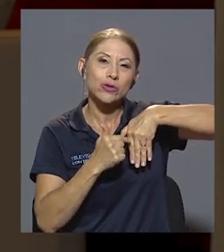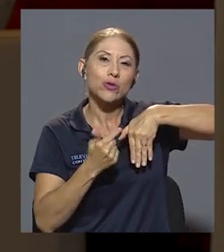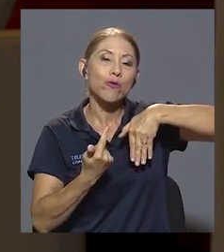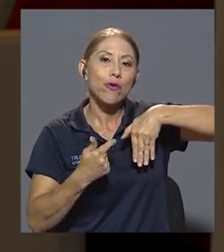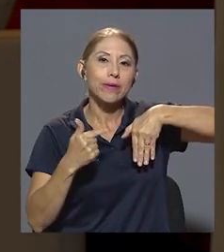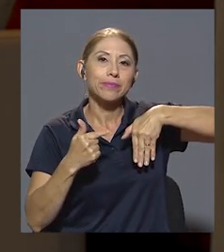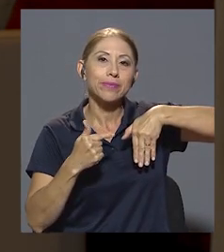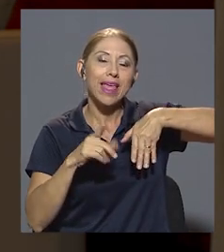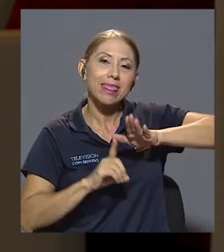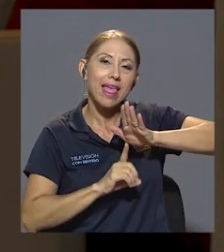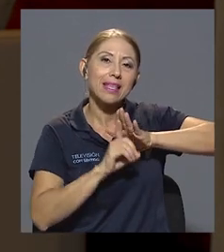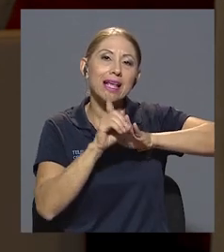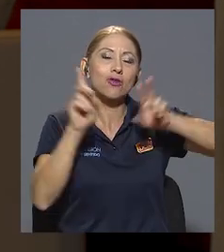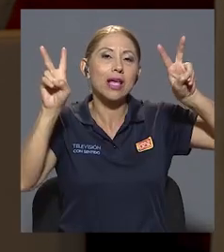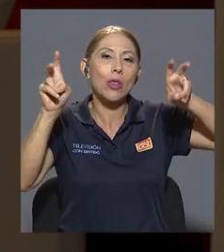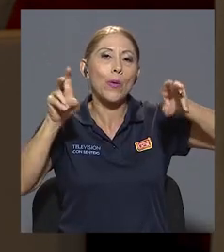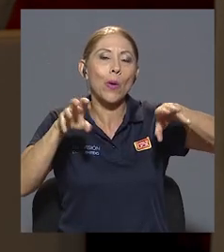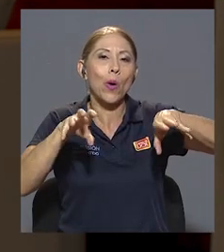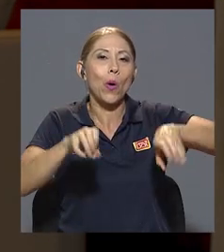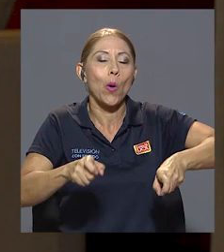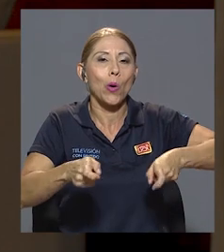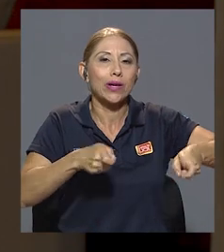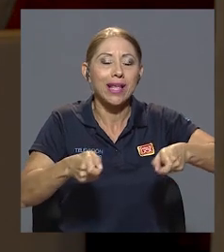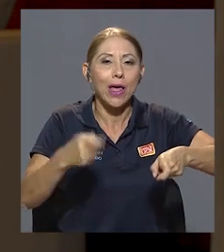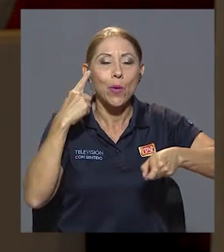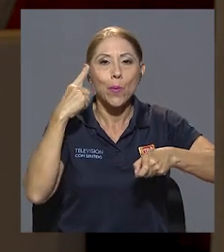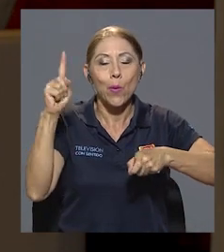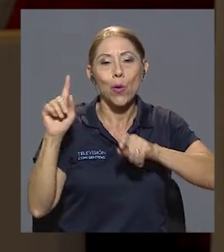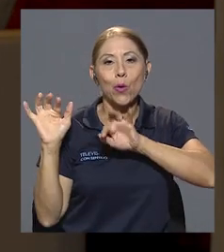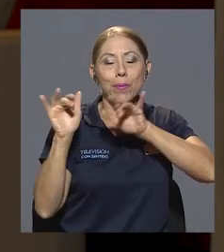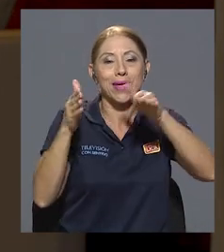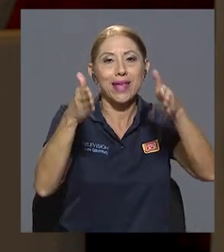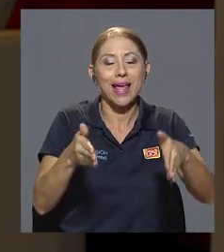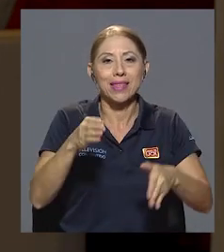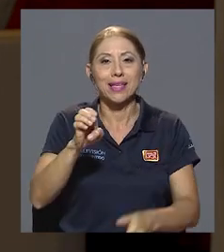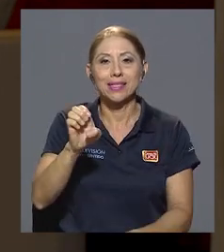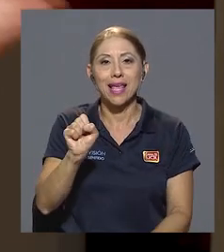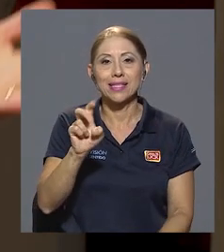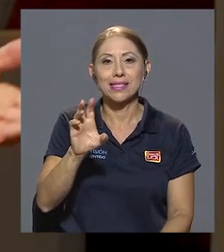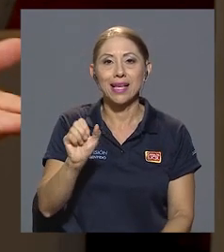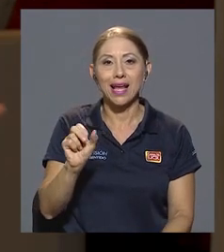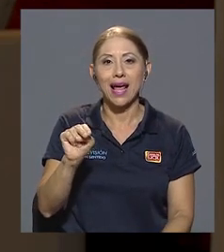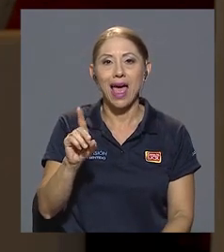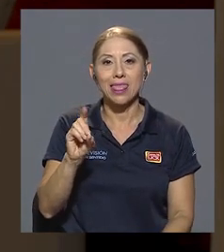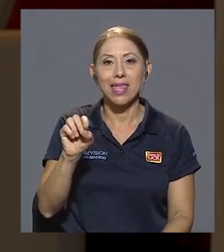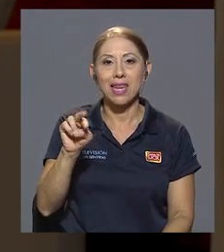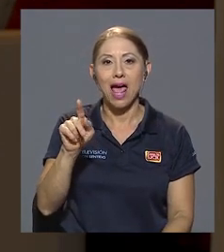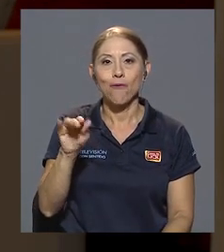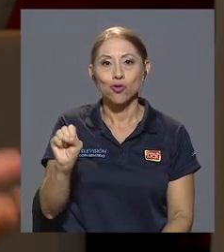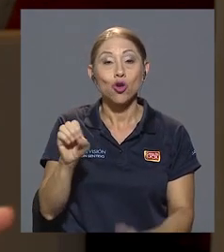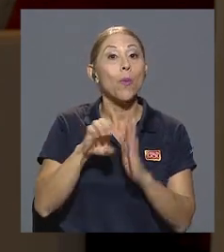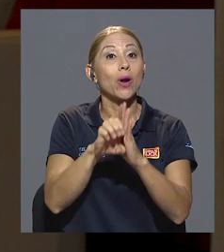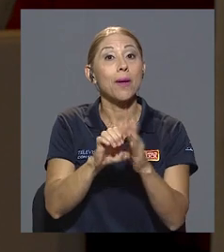colonizado entre comillas por emigrantes escandinavos en indiana por ejemplo en